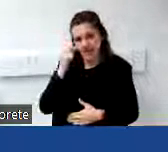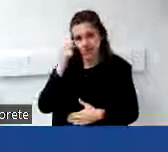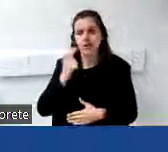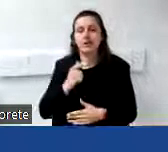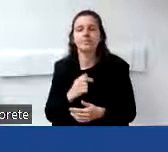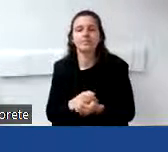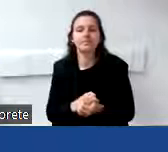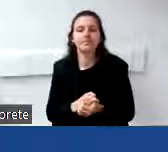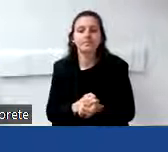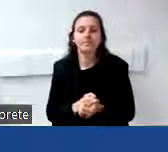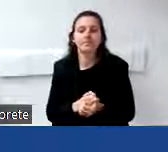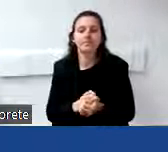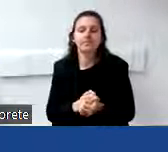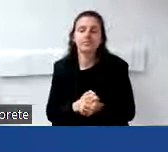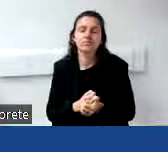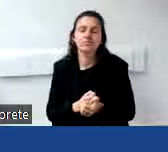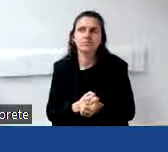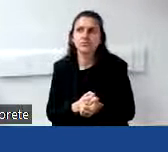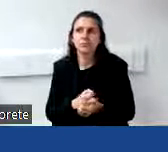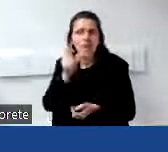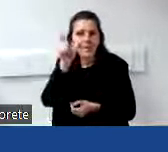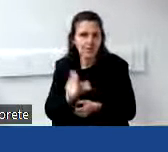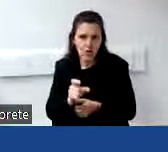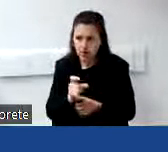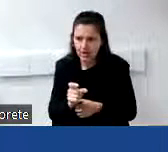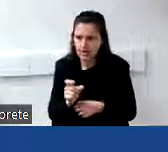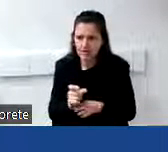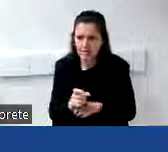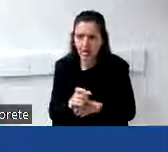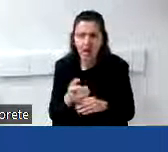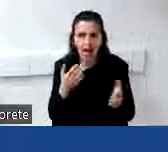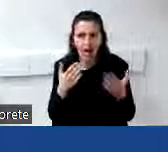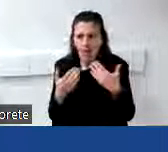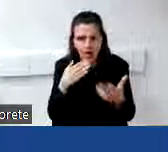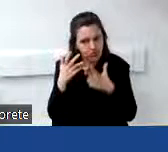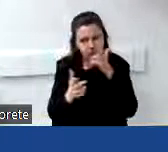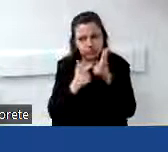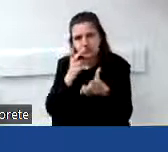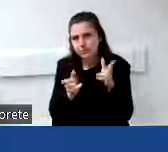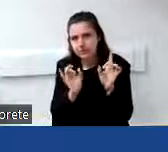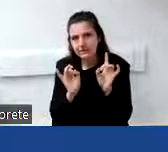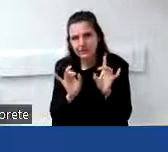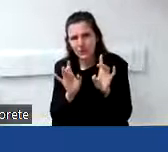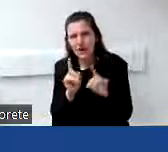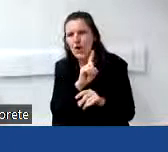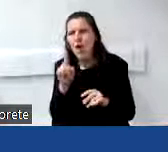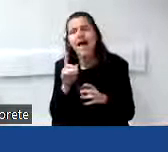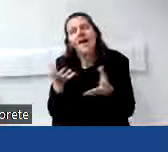de forma infantil es lo primero. Normalmente se trata, se tiende a infantilizar a la